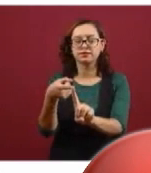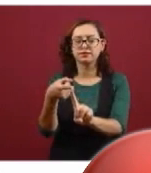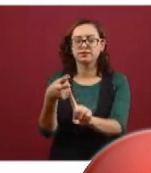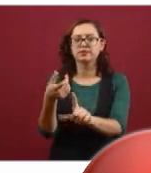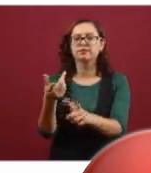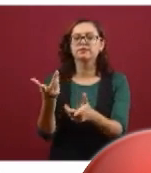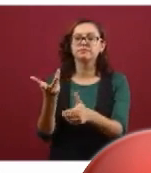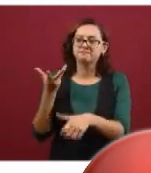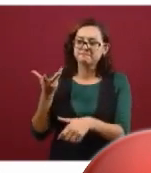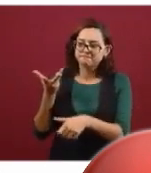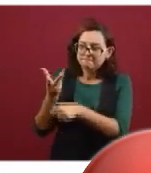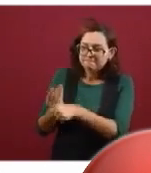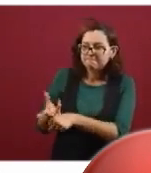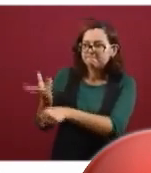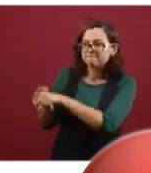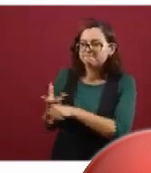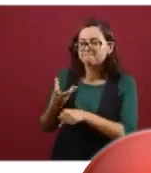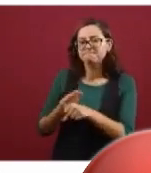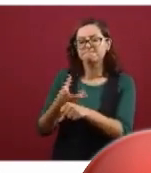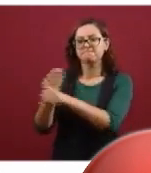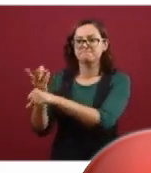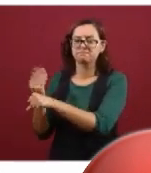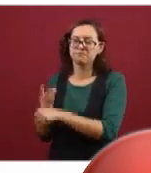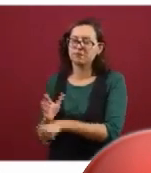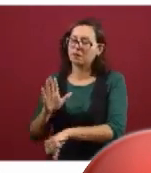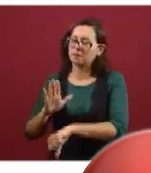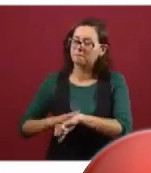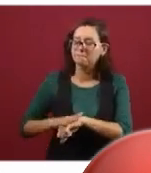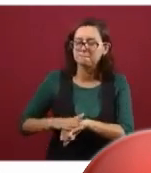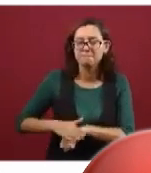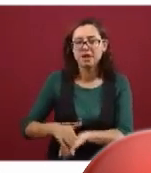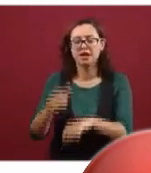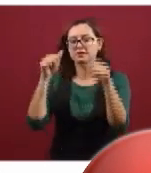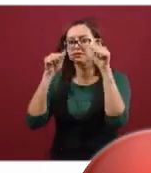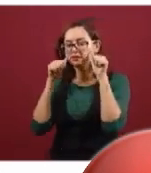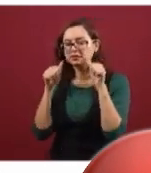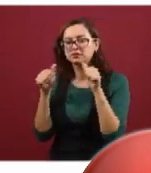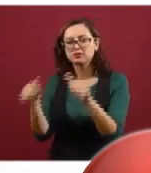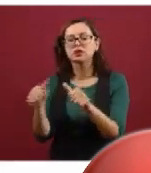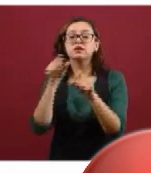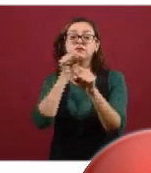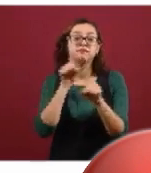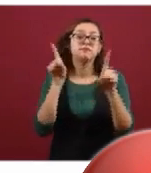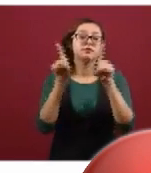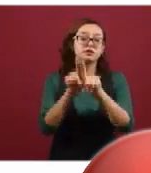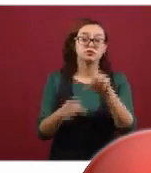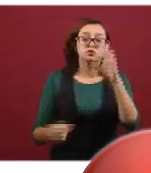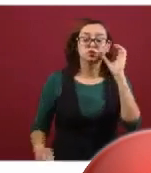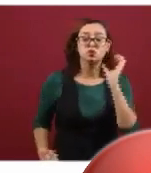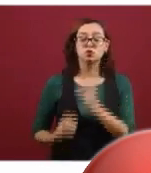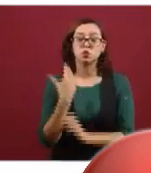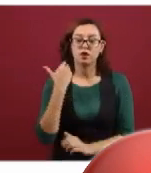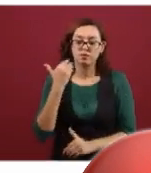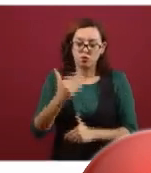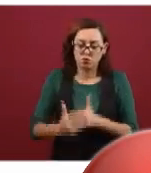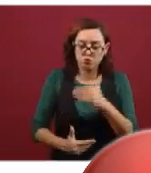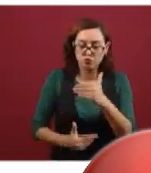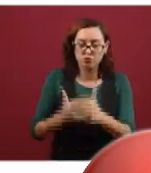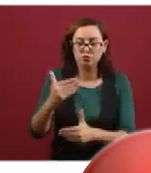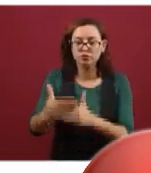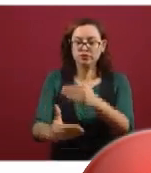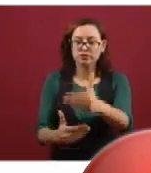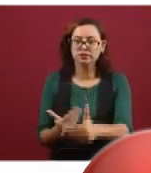actividad de mantenimiento a la producción base, así como la implementación de procesos de